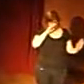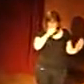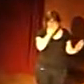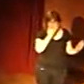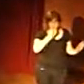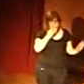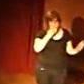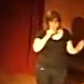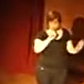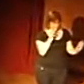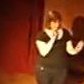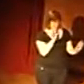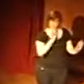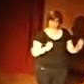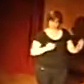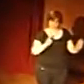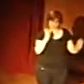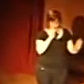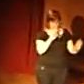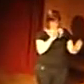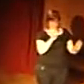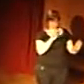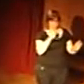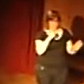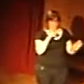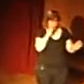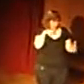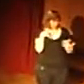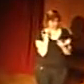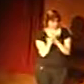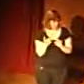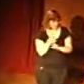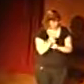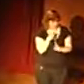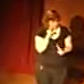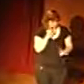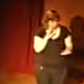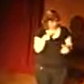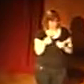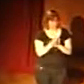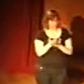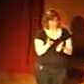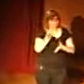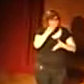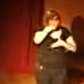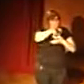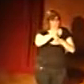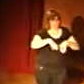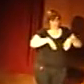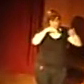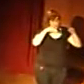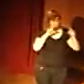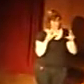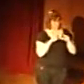sino la más bella la más importante hecha por villamil aparecida por lo menos hasta ahora es estea interior de catedral gótica es un cuadro que